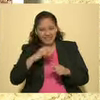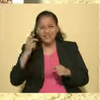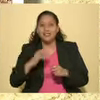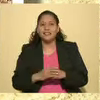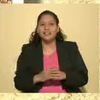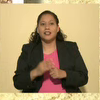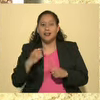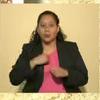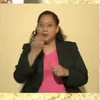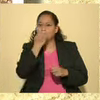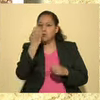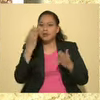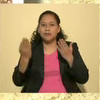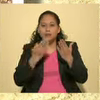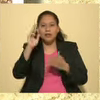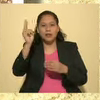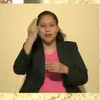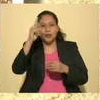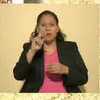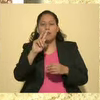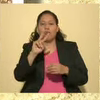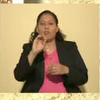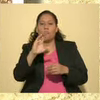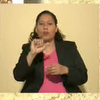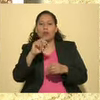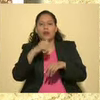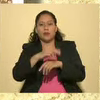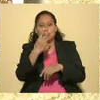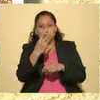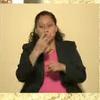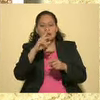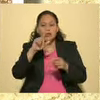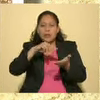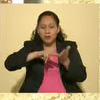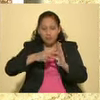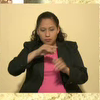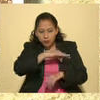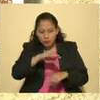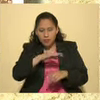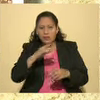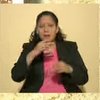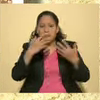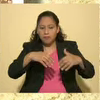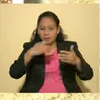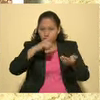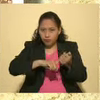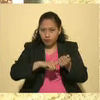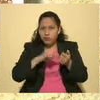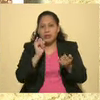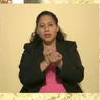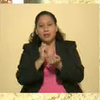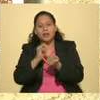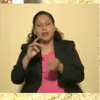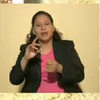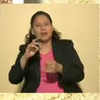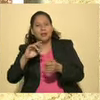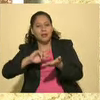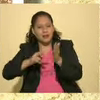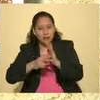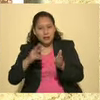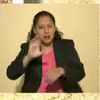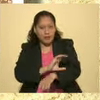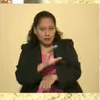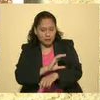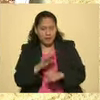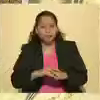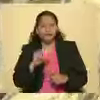el Politécnico, en la Vocacional 2, después le sigo en la Escuela Superior de Ingeniería Mecánica y Eléctrica. Uh-huh. Realmente vengo yo